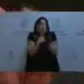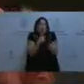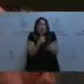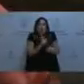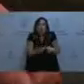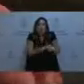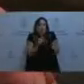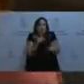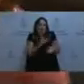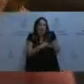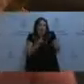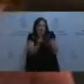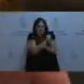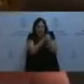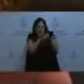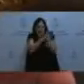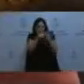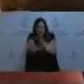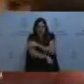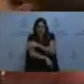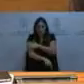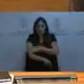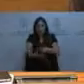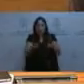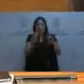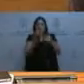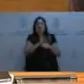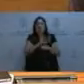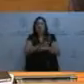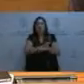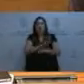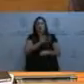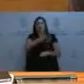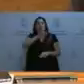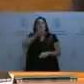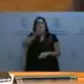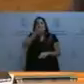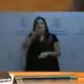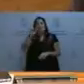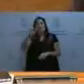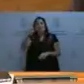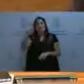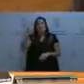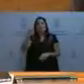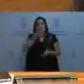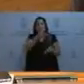todas. Gracias, señora consejera. Señor Rodríguez Feito, tiene la palabra.